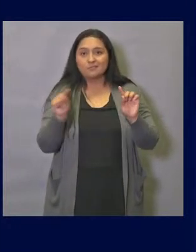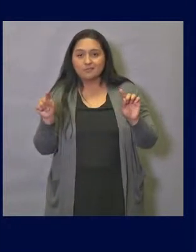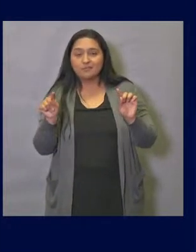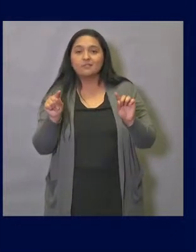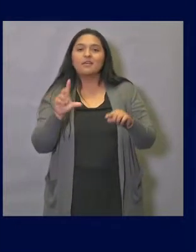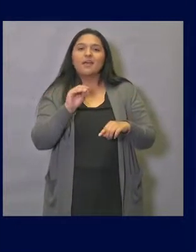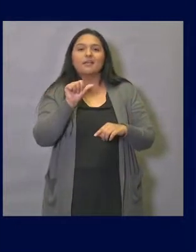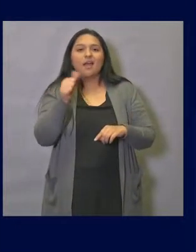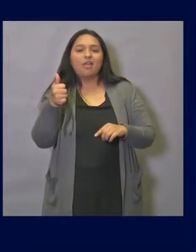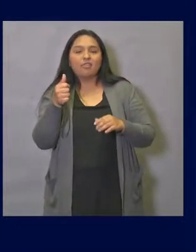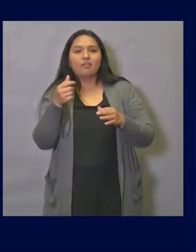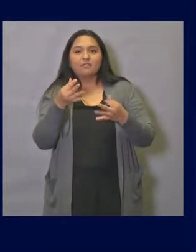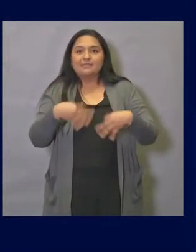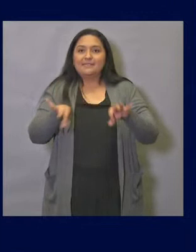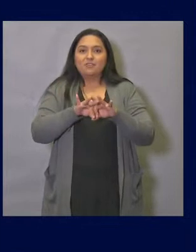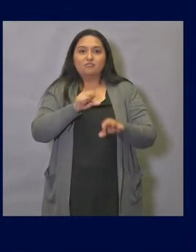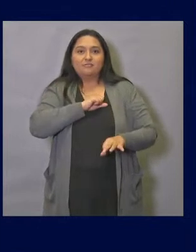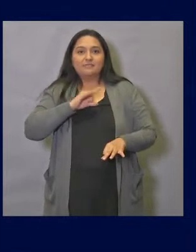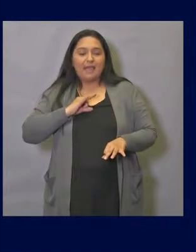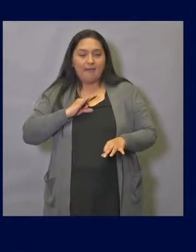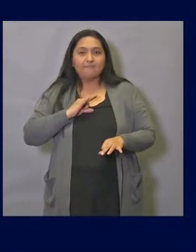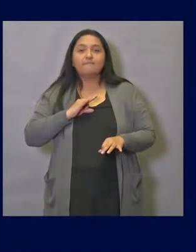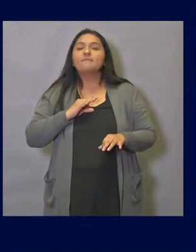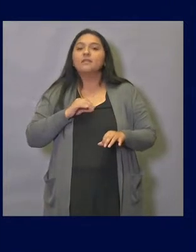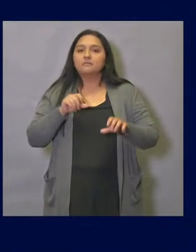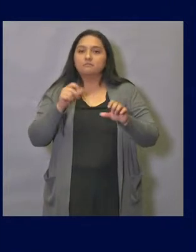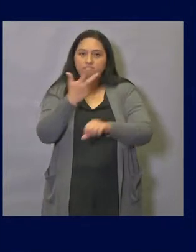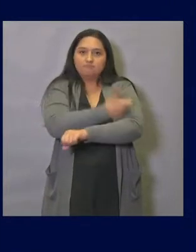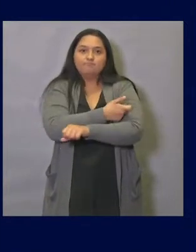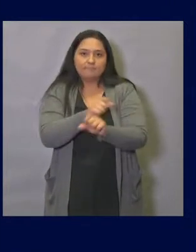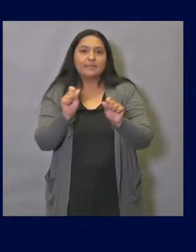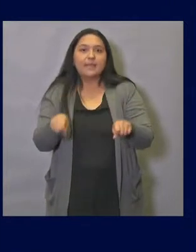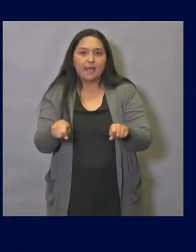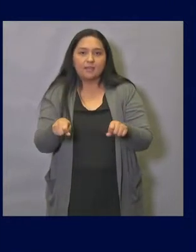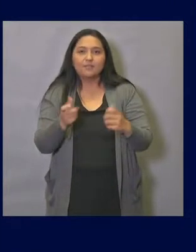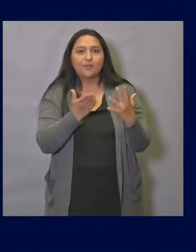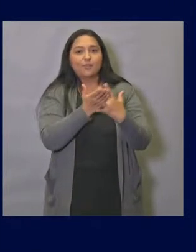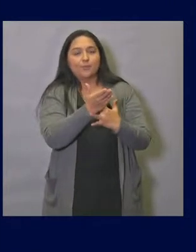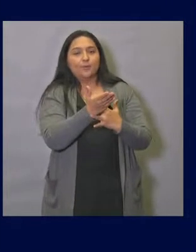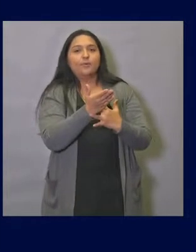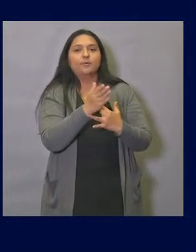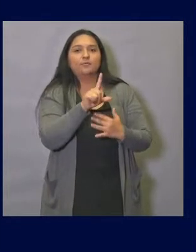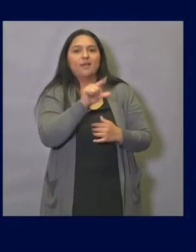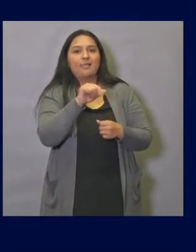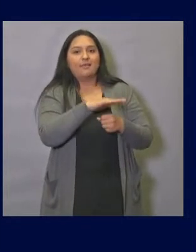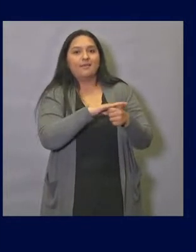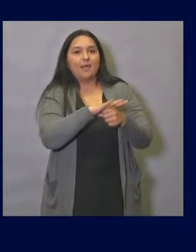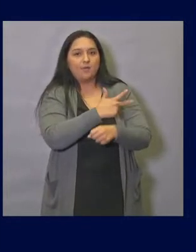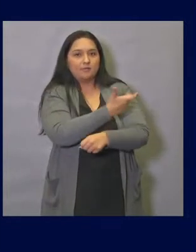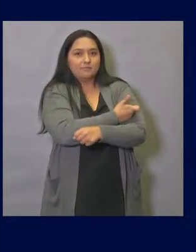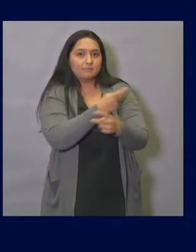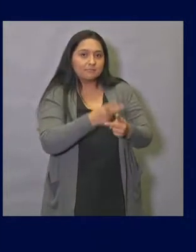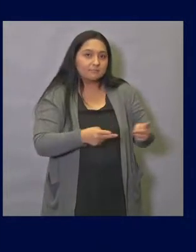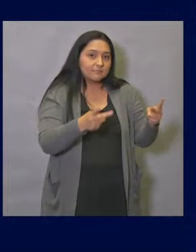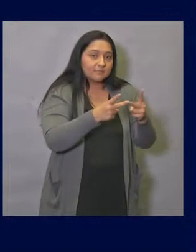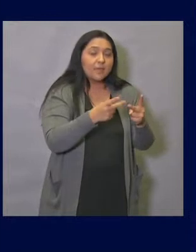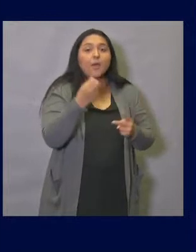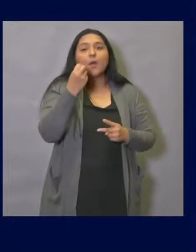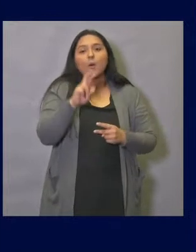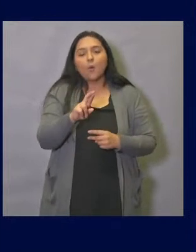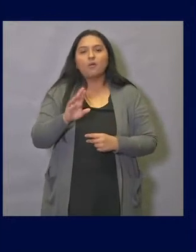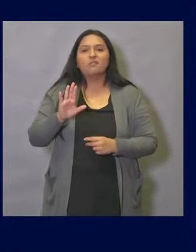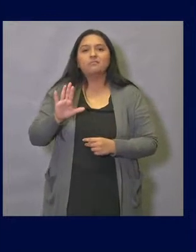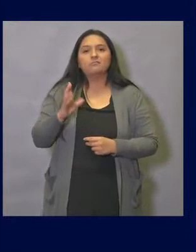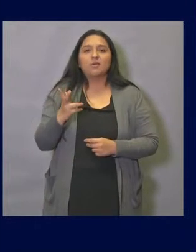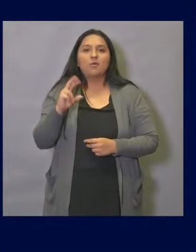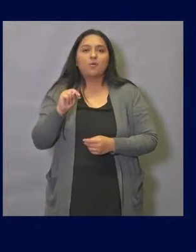esencial pueden recibir vacunas a través de los centros de vacunación administrados por el condado o sus proveedores de atención